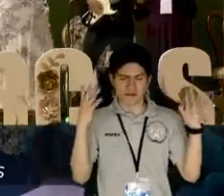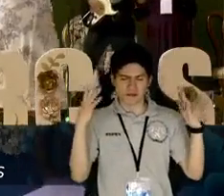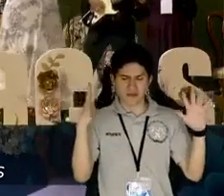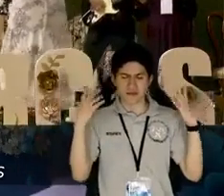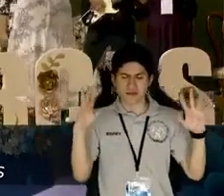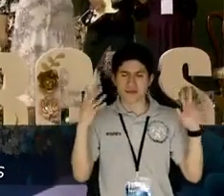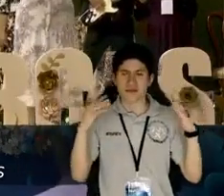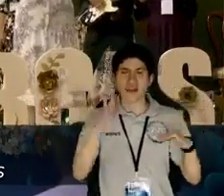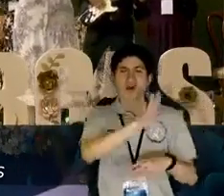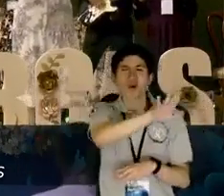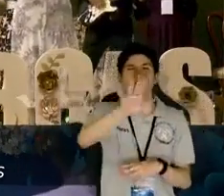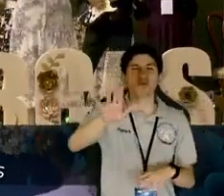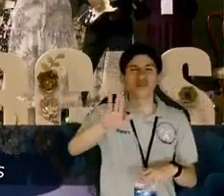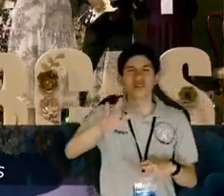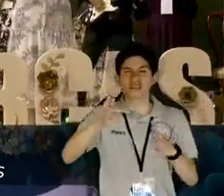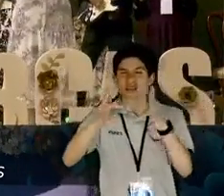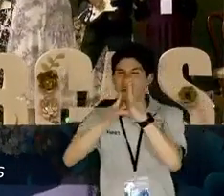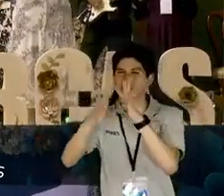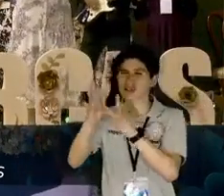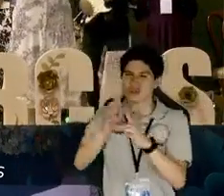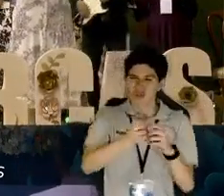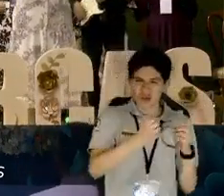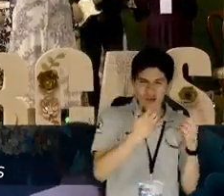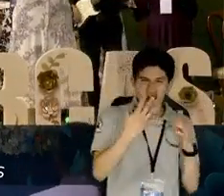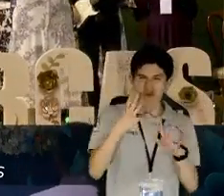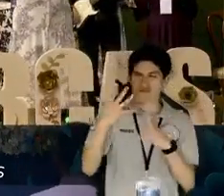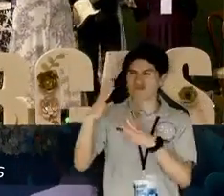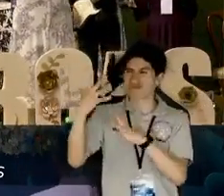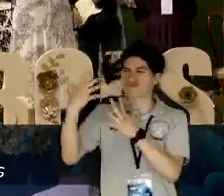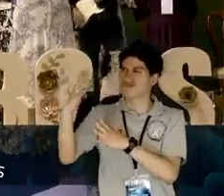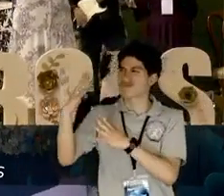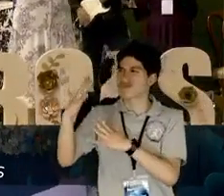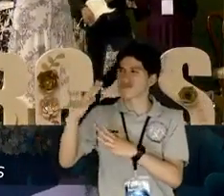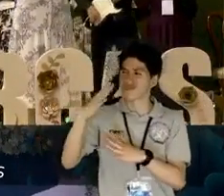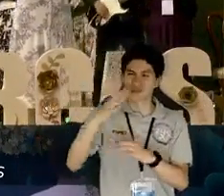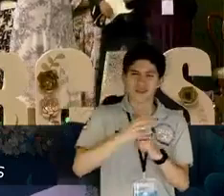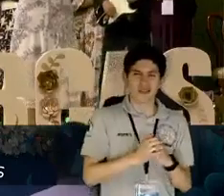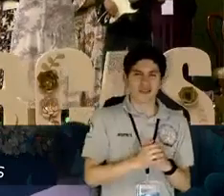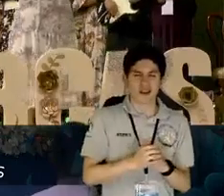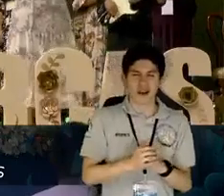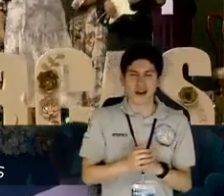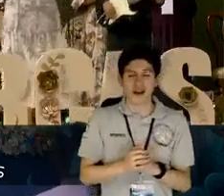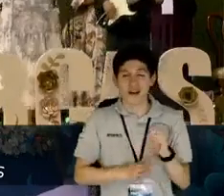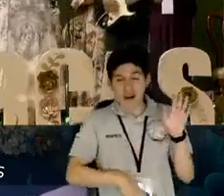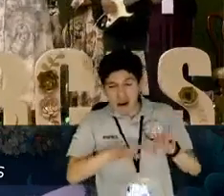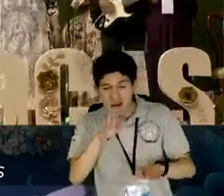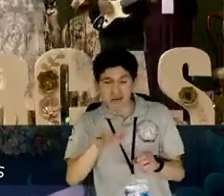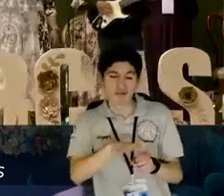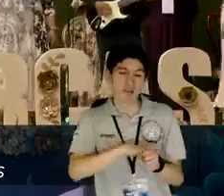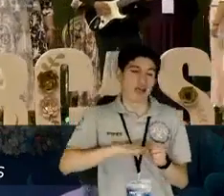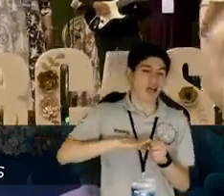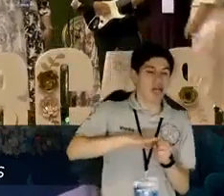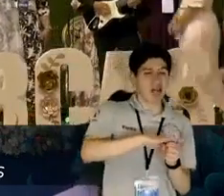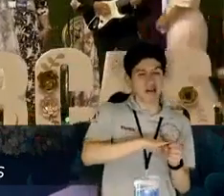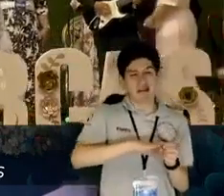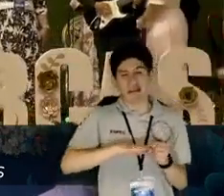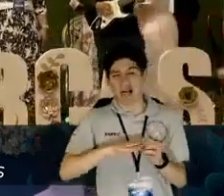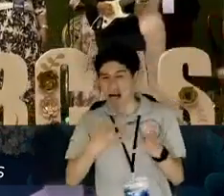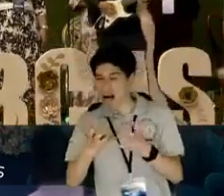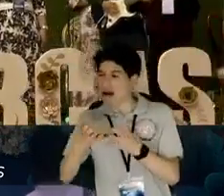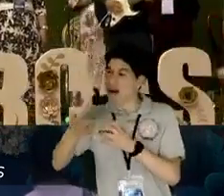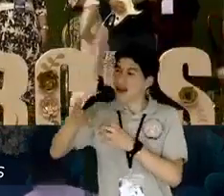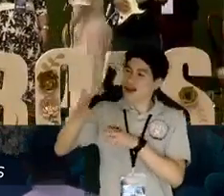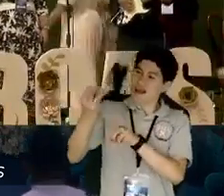Han habido momentos duros, Señor, en la vida, y a veces esas situaciones han querido separarme del cuerpo